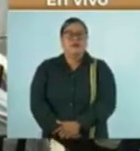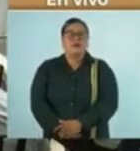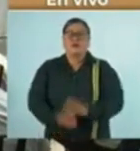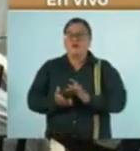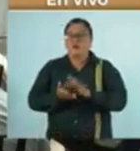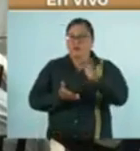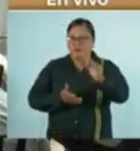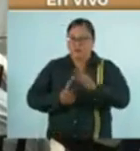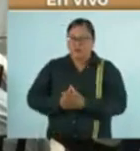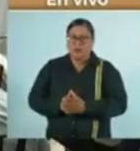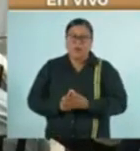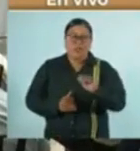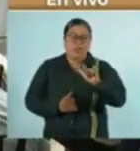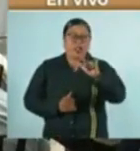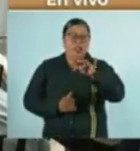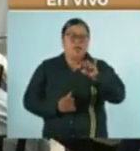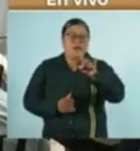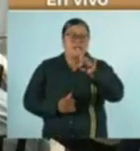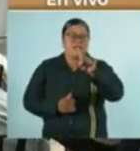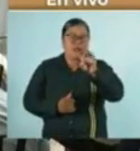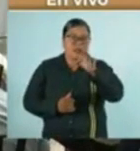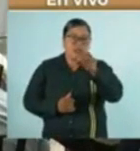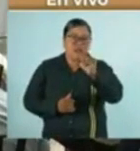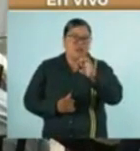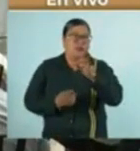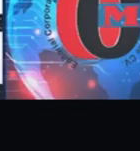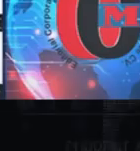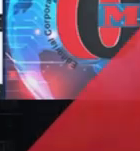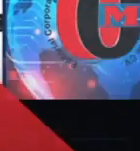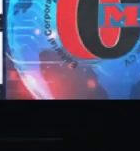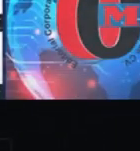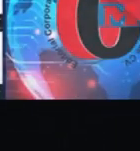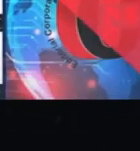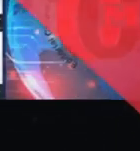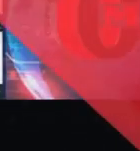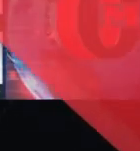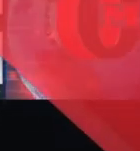Gracias, Alma Daisy. Y bueno, vamos a cerrar la conferencia.